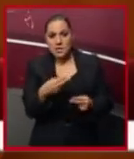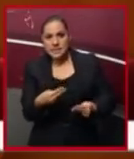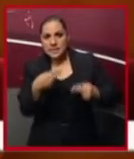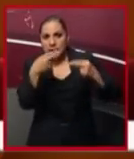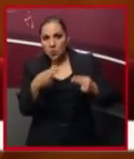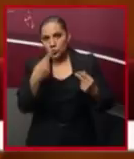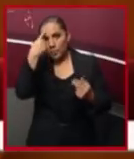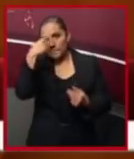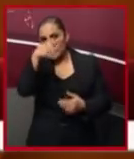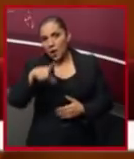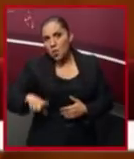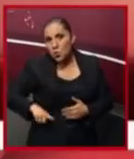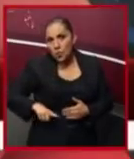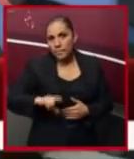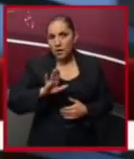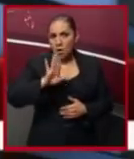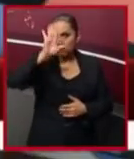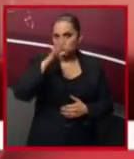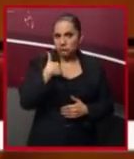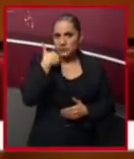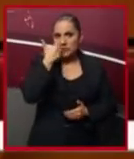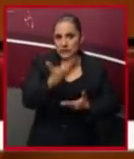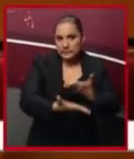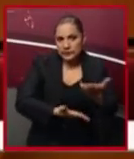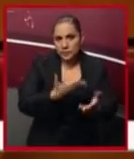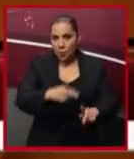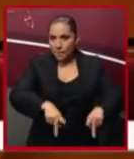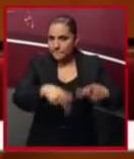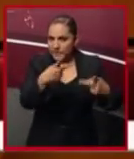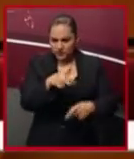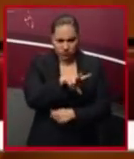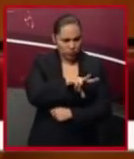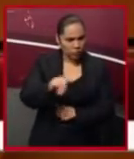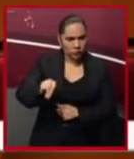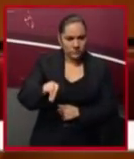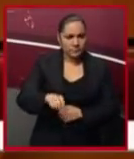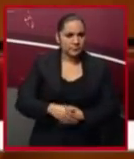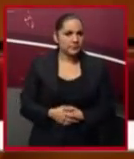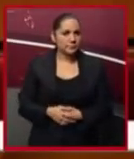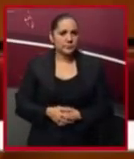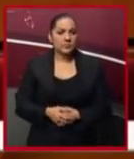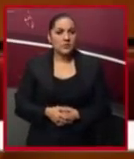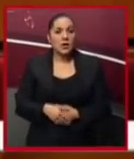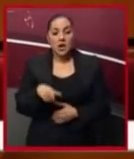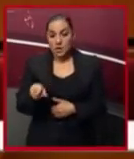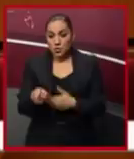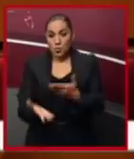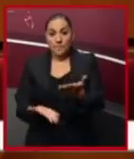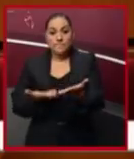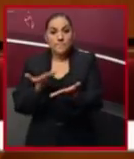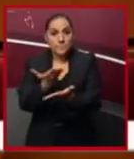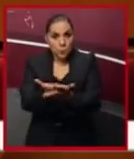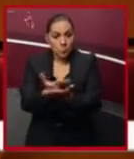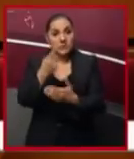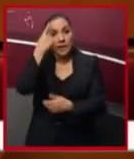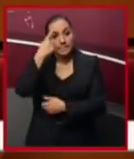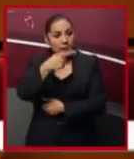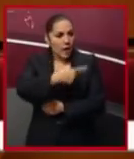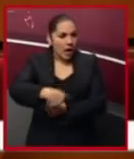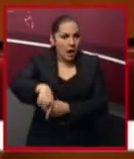ninguna licitación de gobierno. La propuesta para que las figuras de inhabilitación temporal y